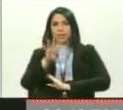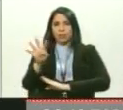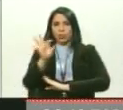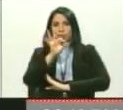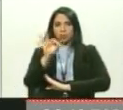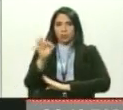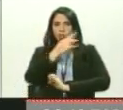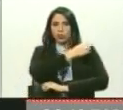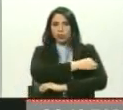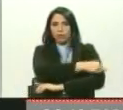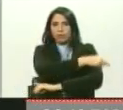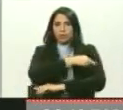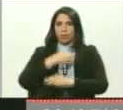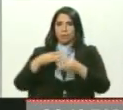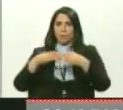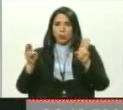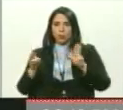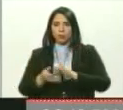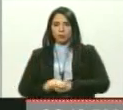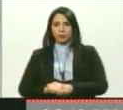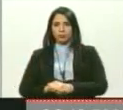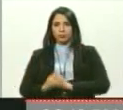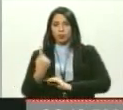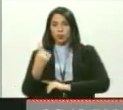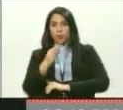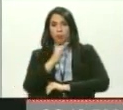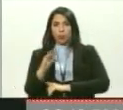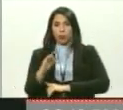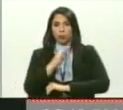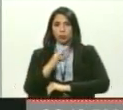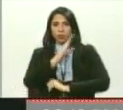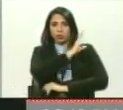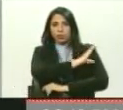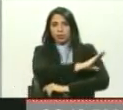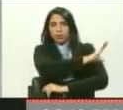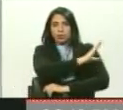24%. Hospital Público. 1%. Clínica Privada.